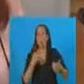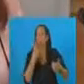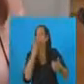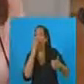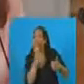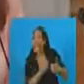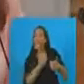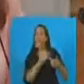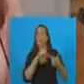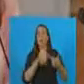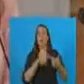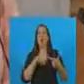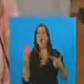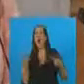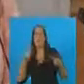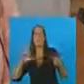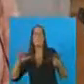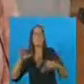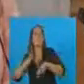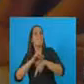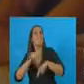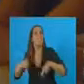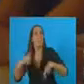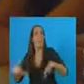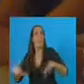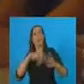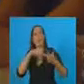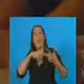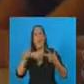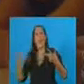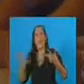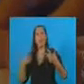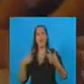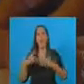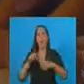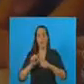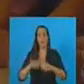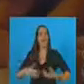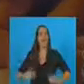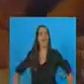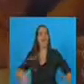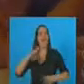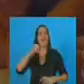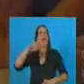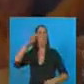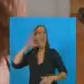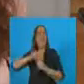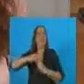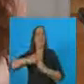pie bot, que no sé qué es, y displasia de cadera. A partir de enero del 2015, estas tres